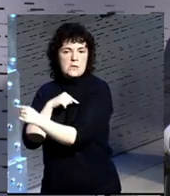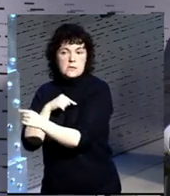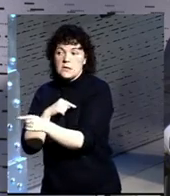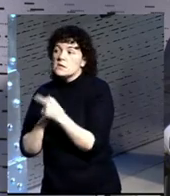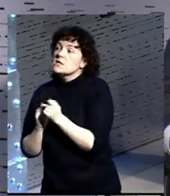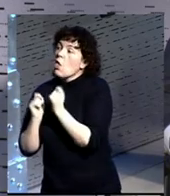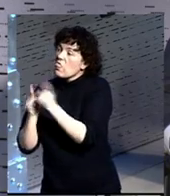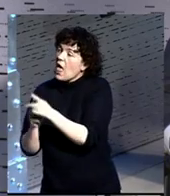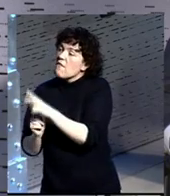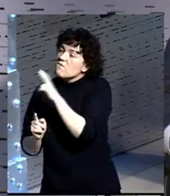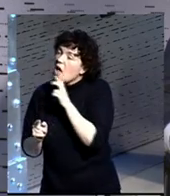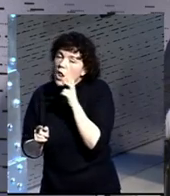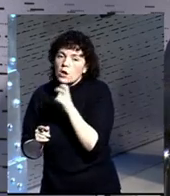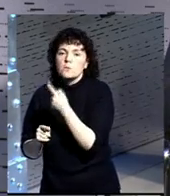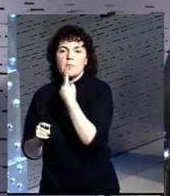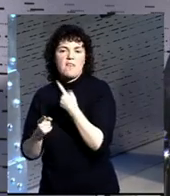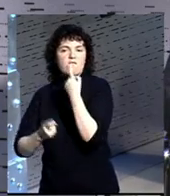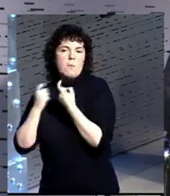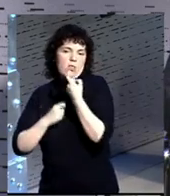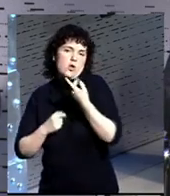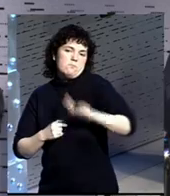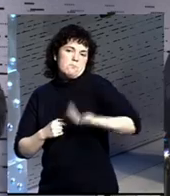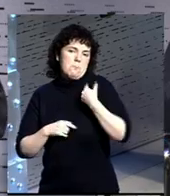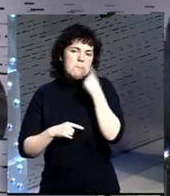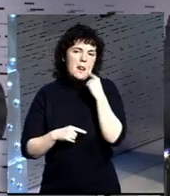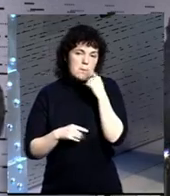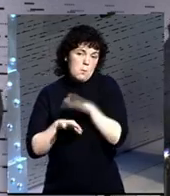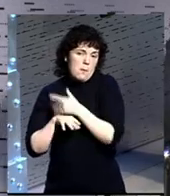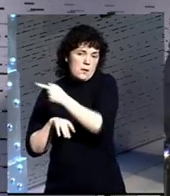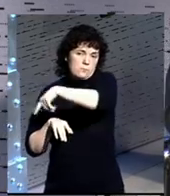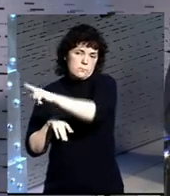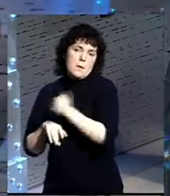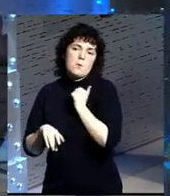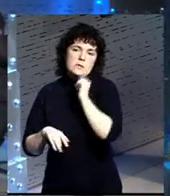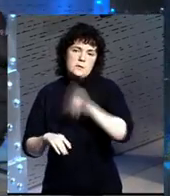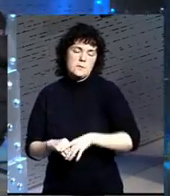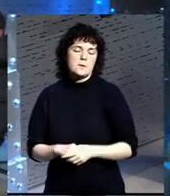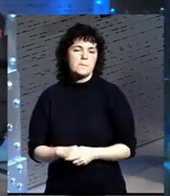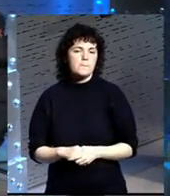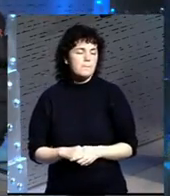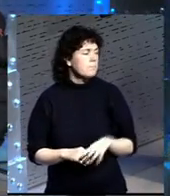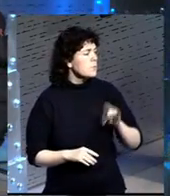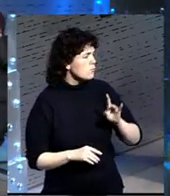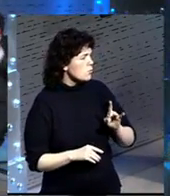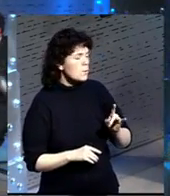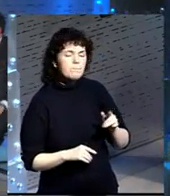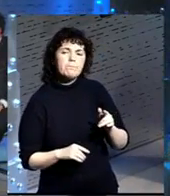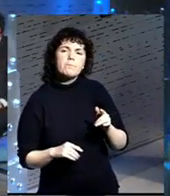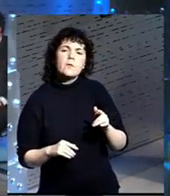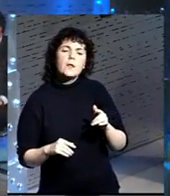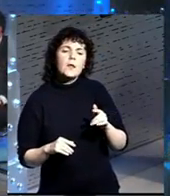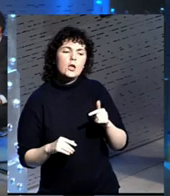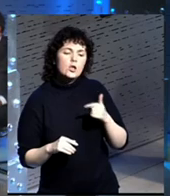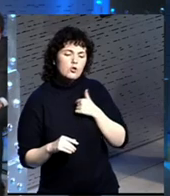información, te van a dar información valiosa para el banco y para ellos mismos. Efectivamente, yo no estoy de acuerdo con que no usemos